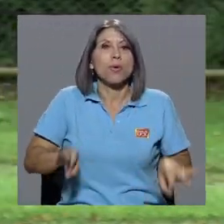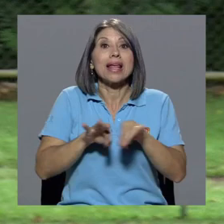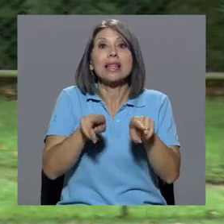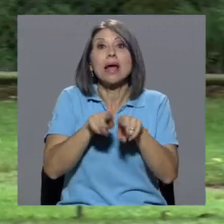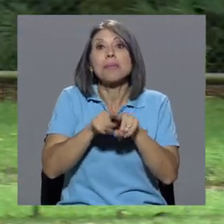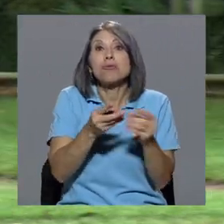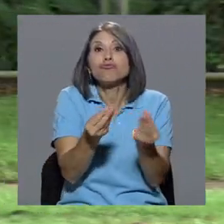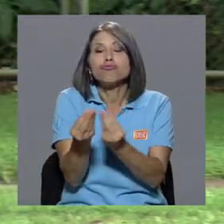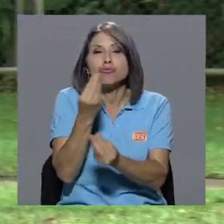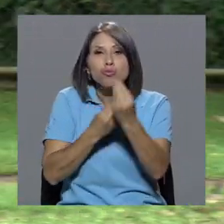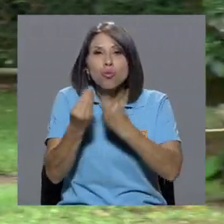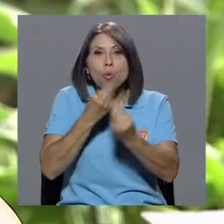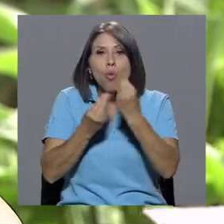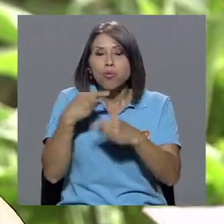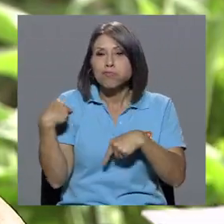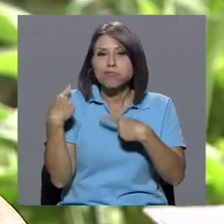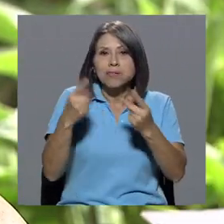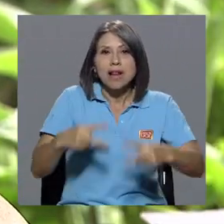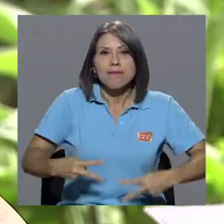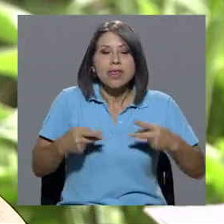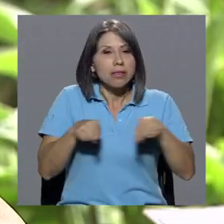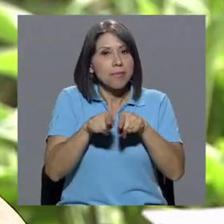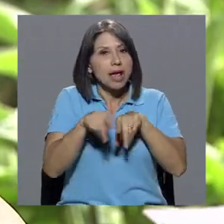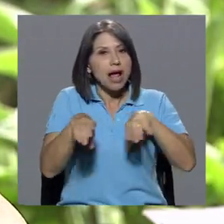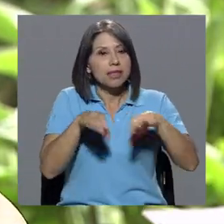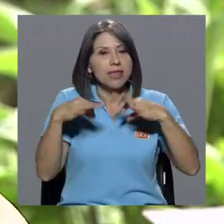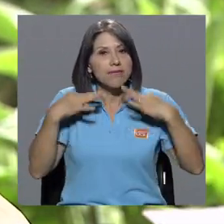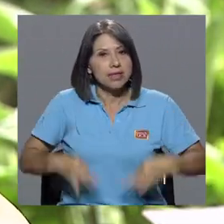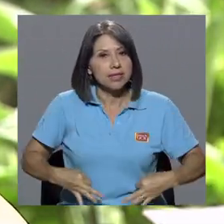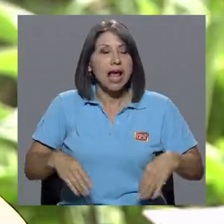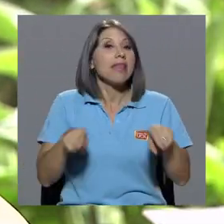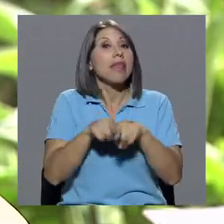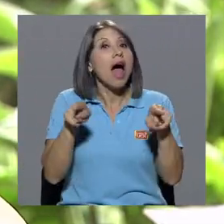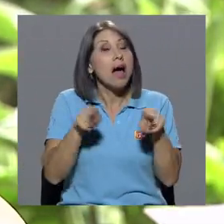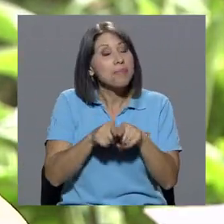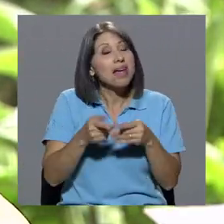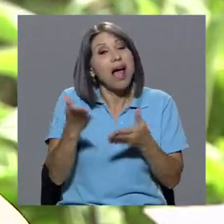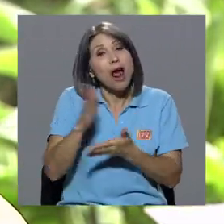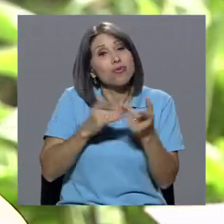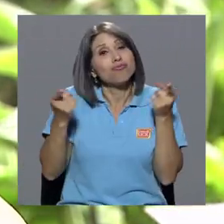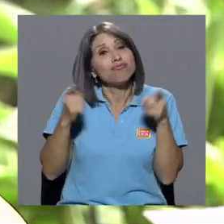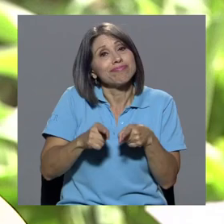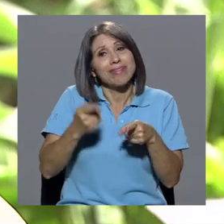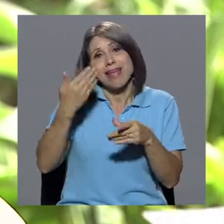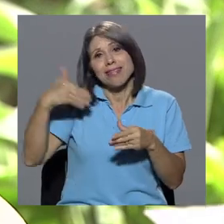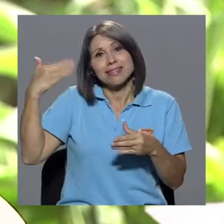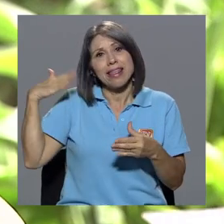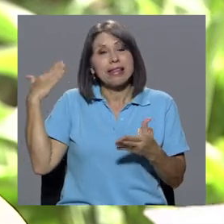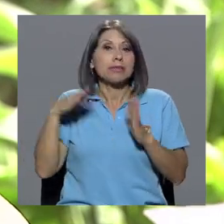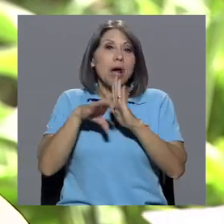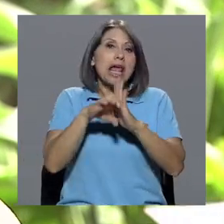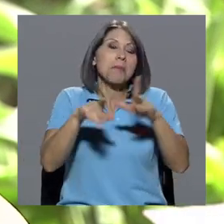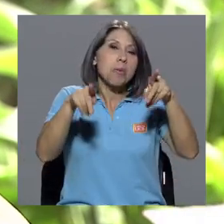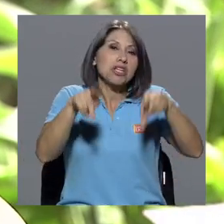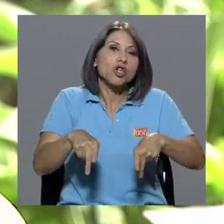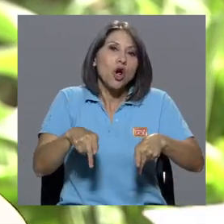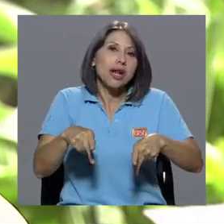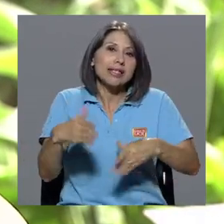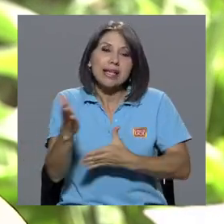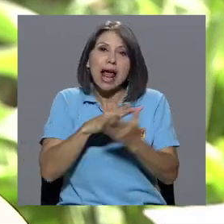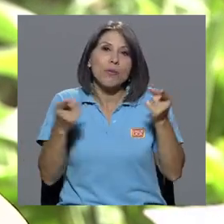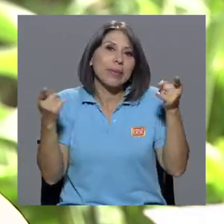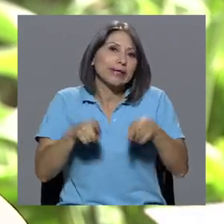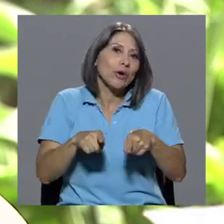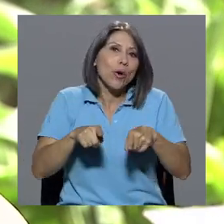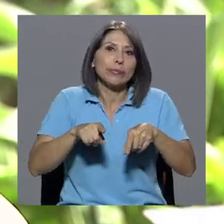la actividad física que llevamos en nuestra vida. También hay algunos antecedentes de traumas, ya personas que han tenido ya